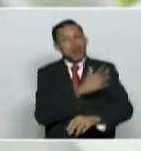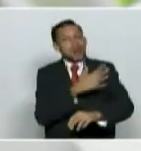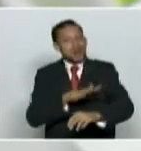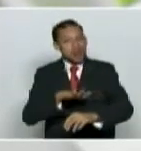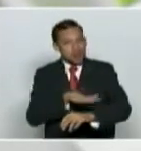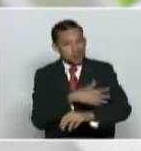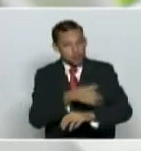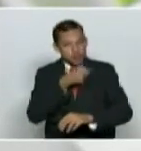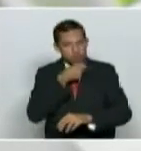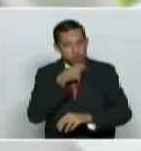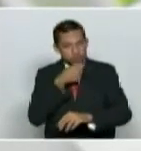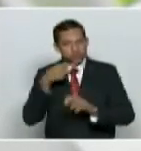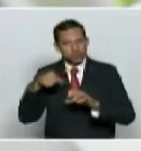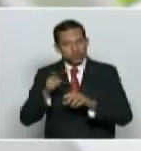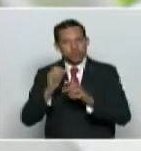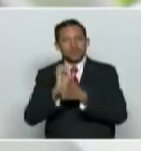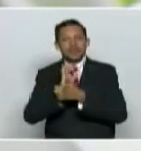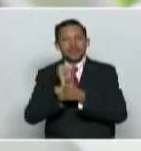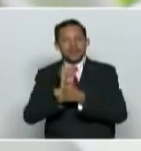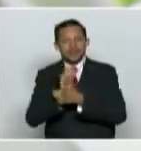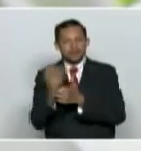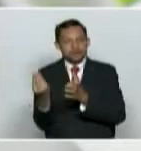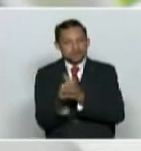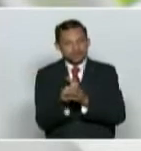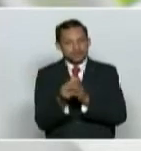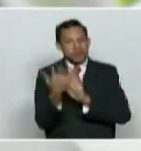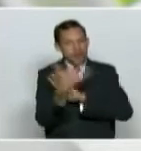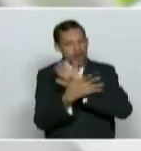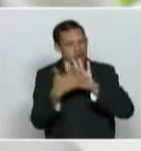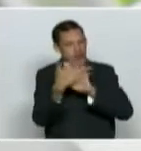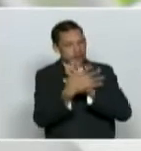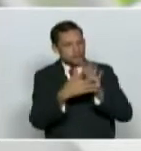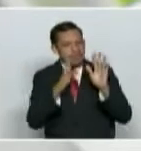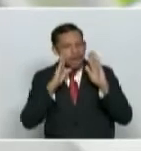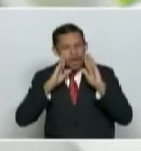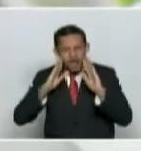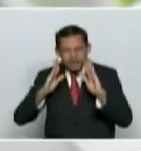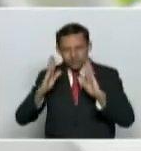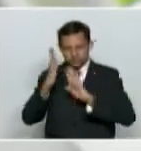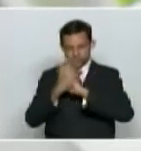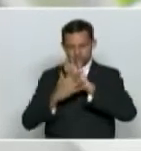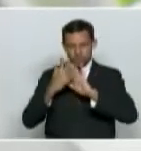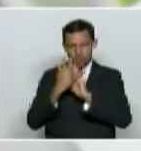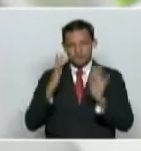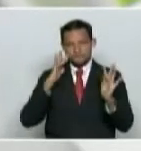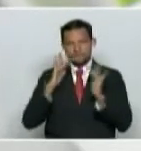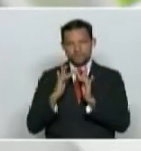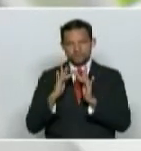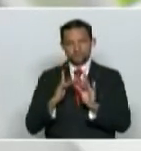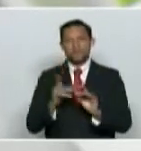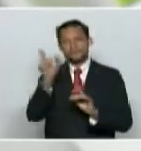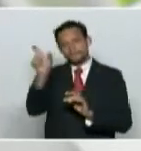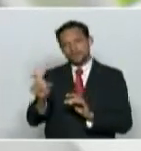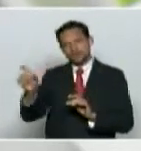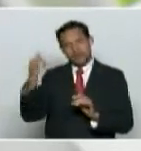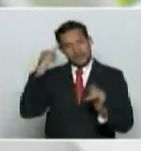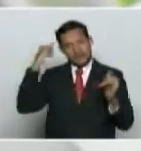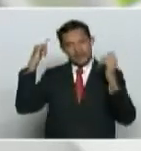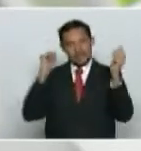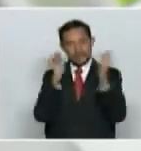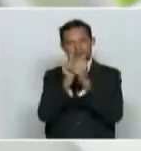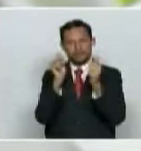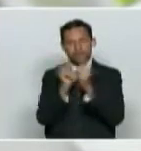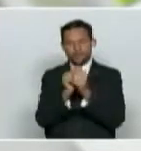como el que realizamos en nuestro canal regional Telecafé, para que sean escuchados, para que sean vistos. Y la nueva estrella de la música popular nació para eso, para